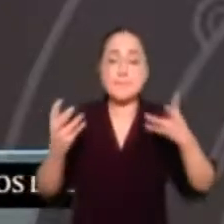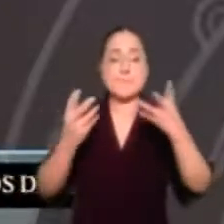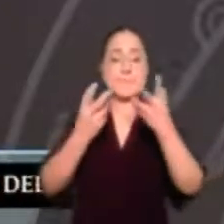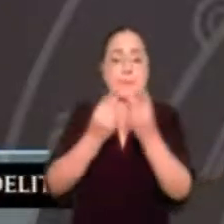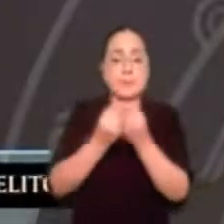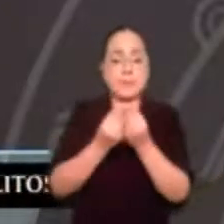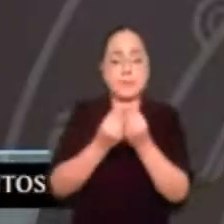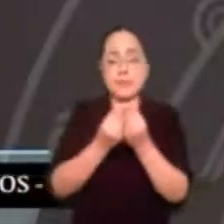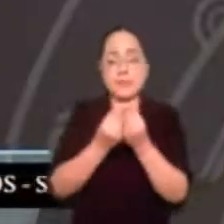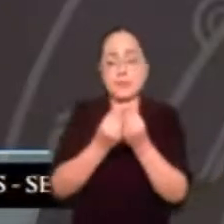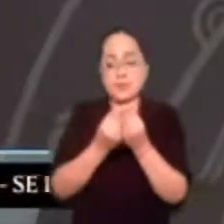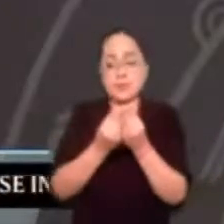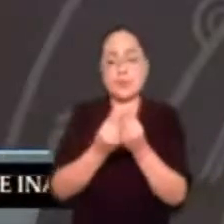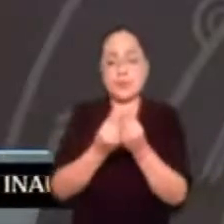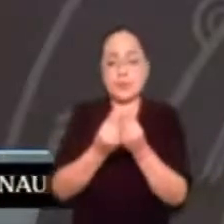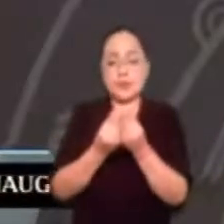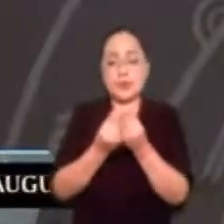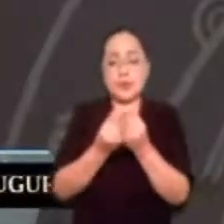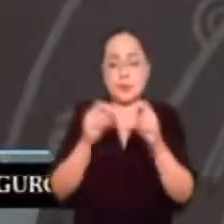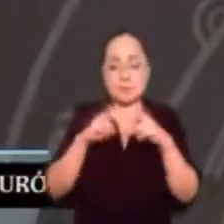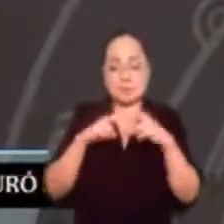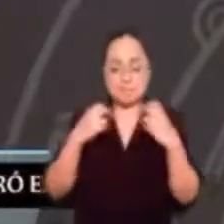pública. Ahí